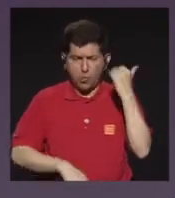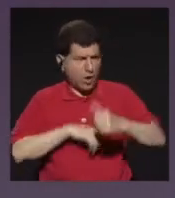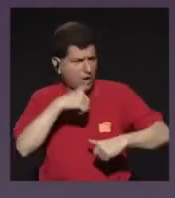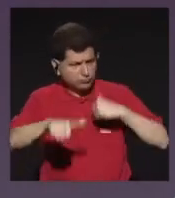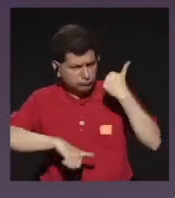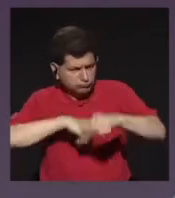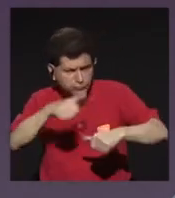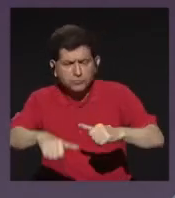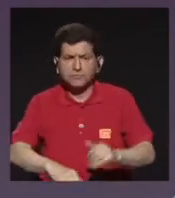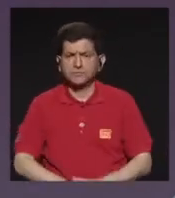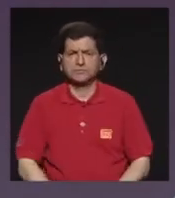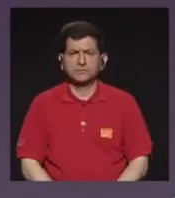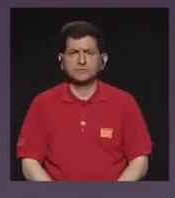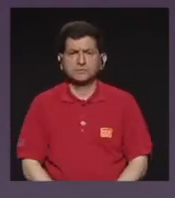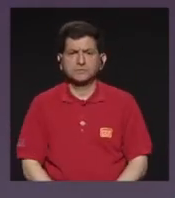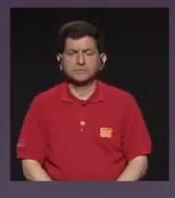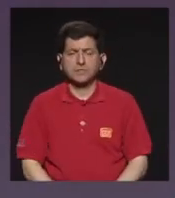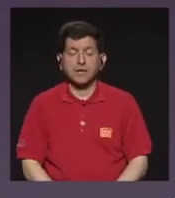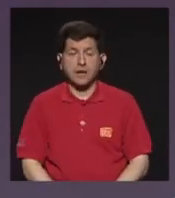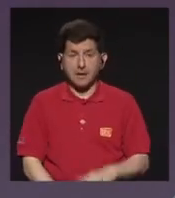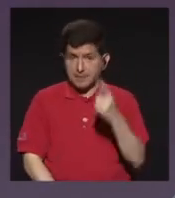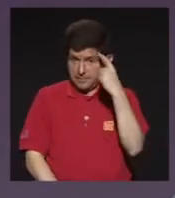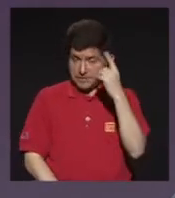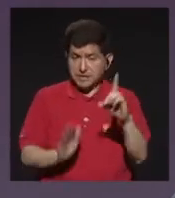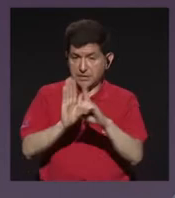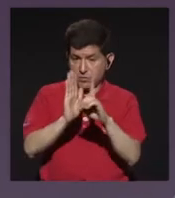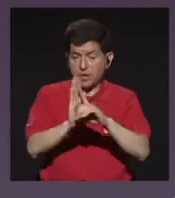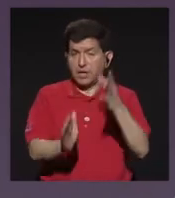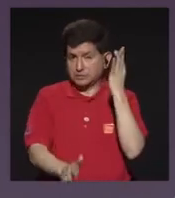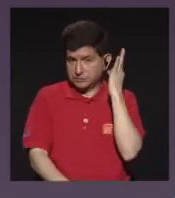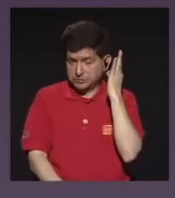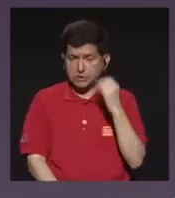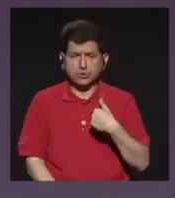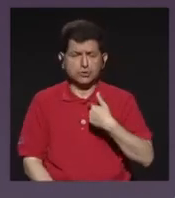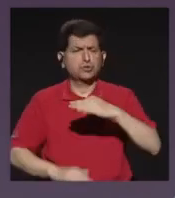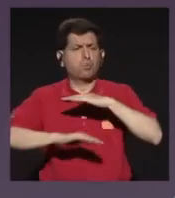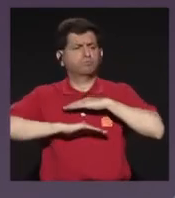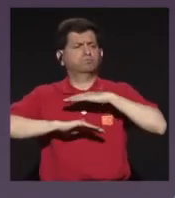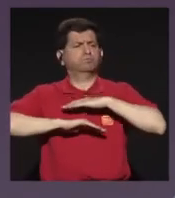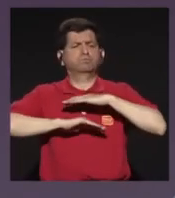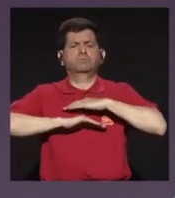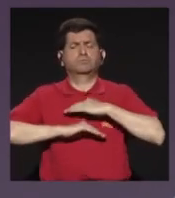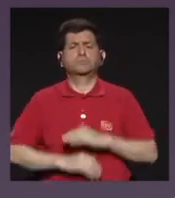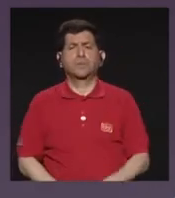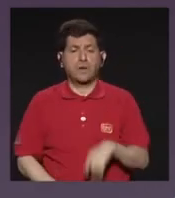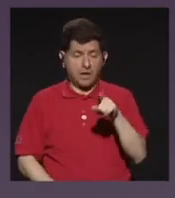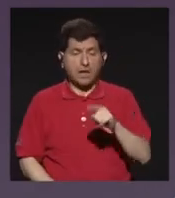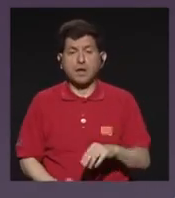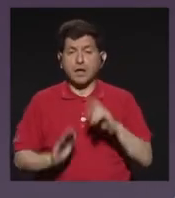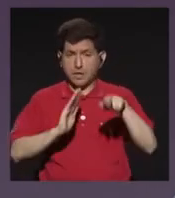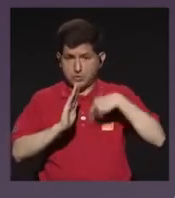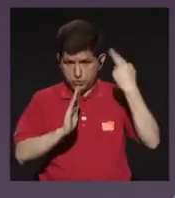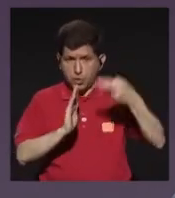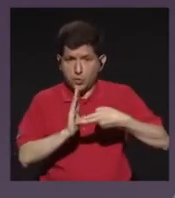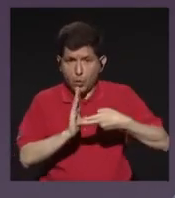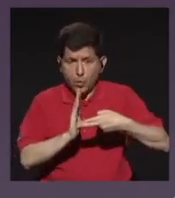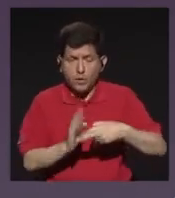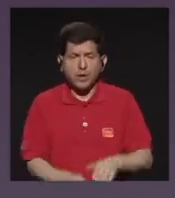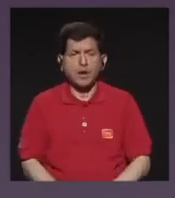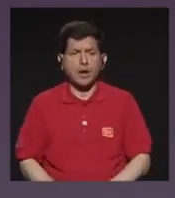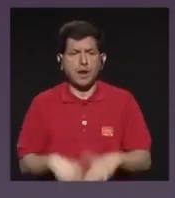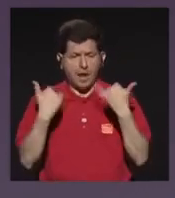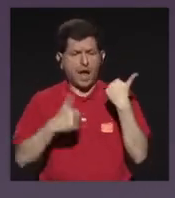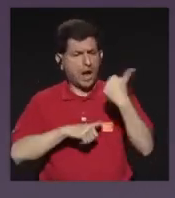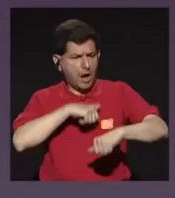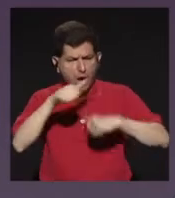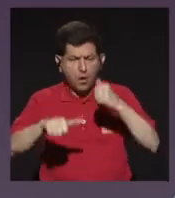luchadora y por los derechos de las mujeres, y me complace mucho estar en esta posición, ¿verdad?, donde voy a dar mi